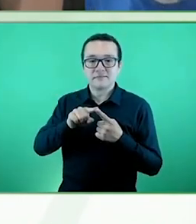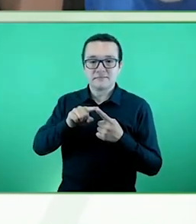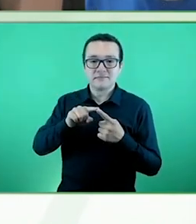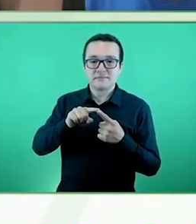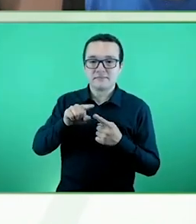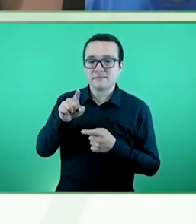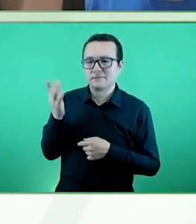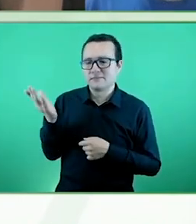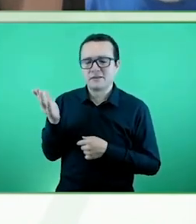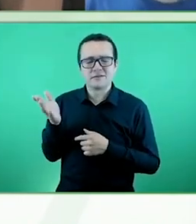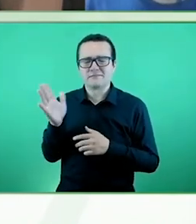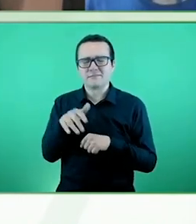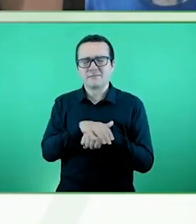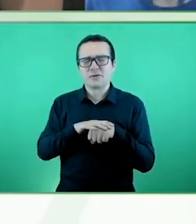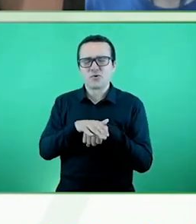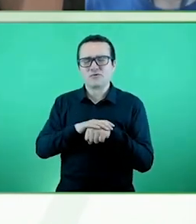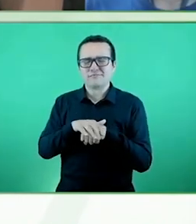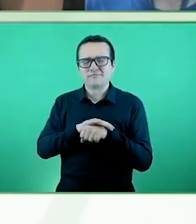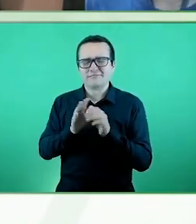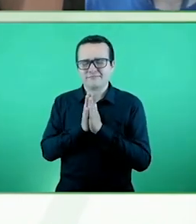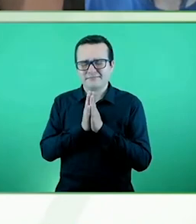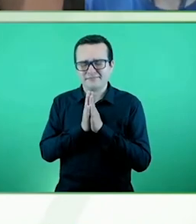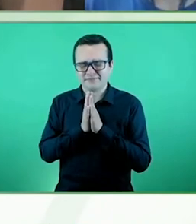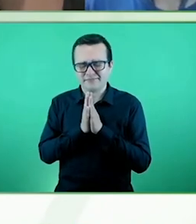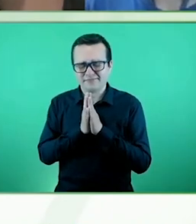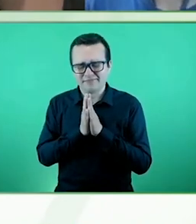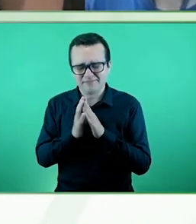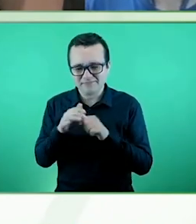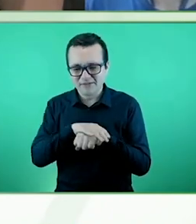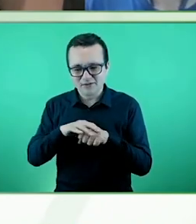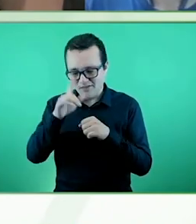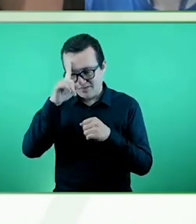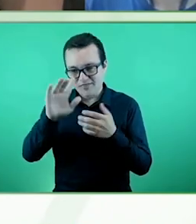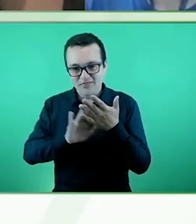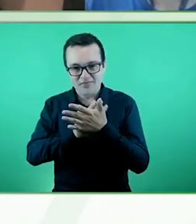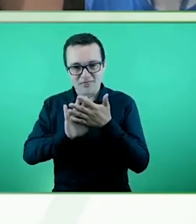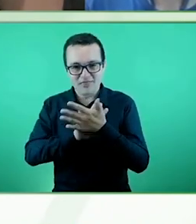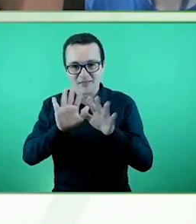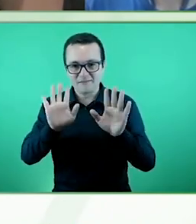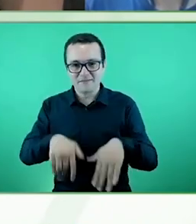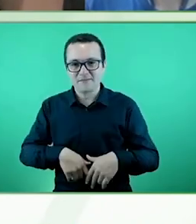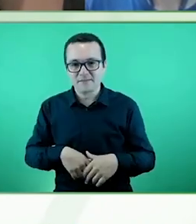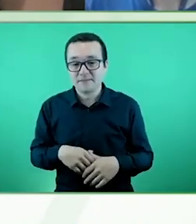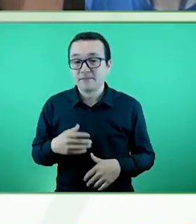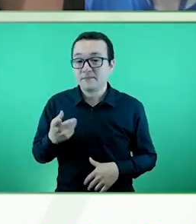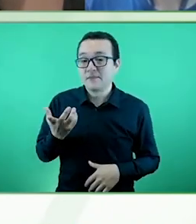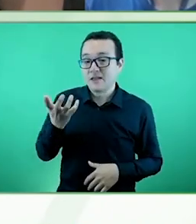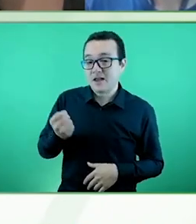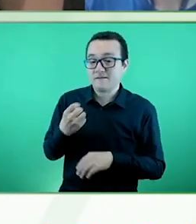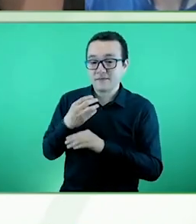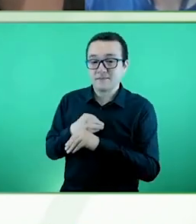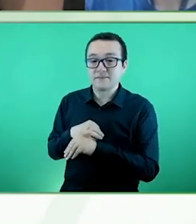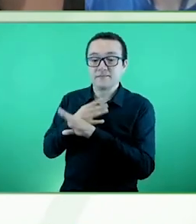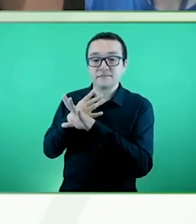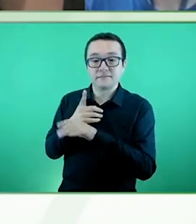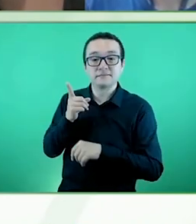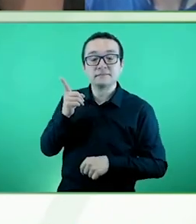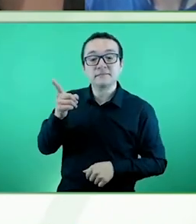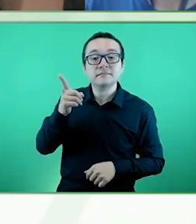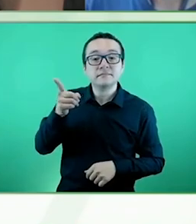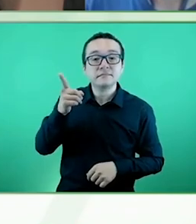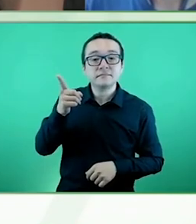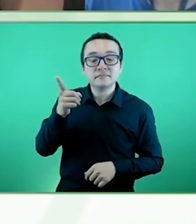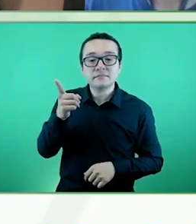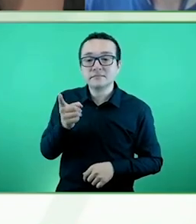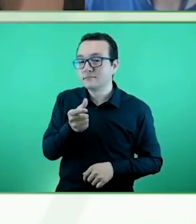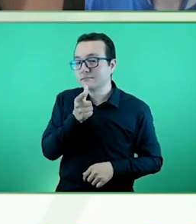perdón, me confundí. Nos acompaña ahora de forma virtual